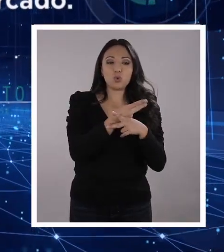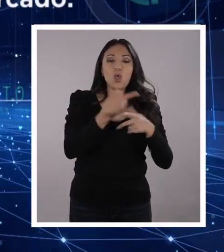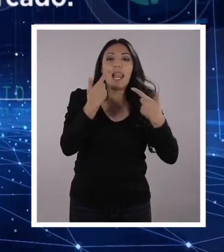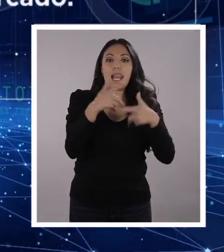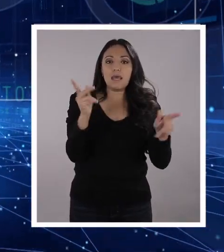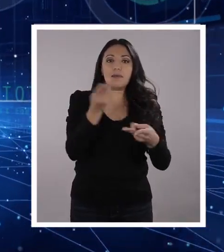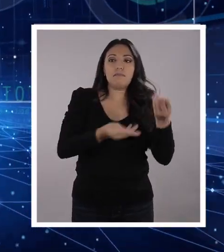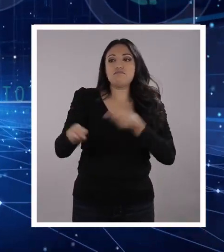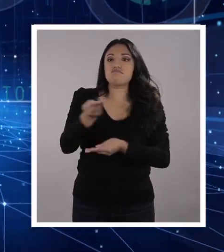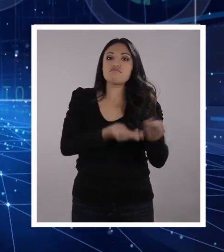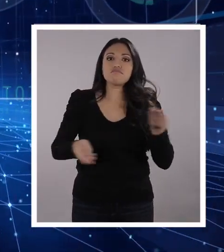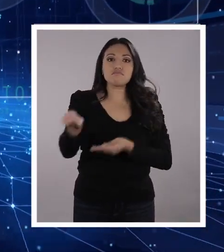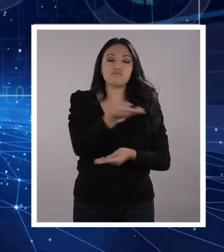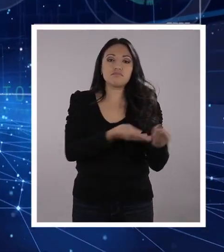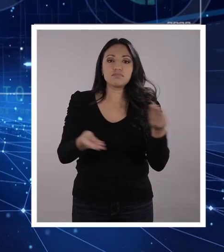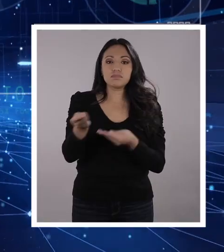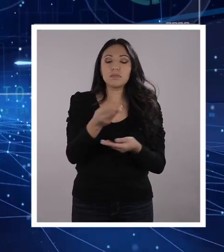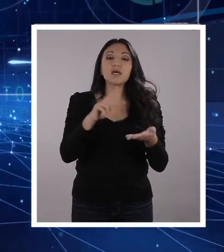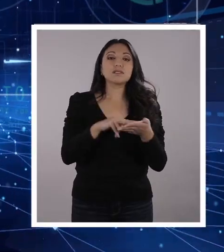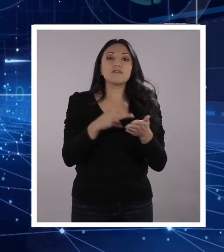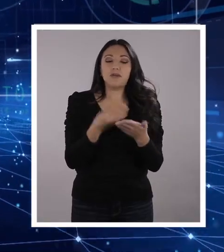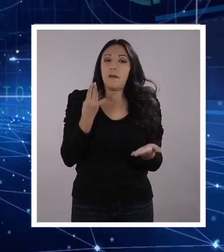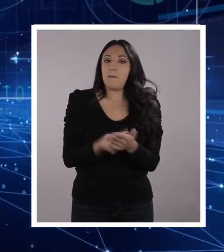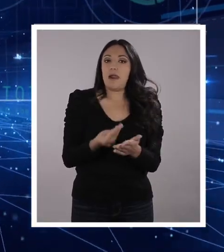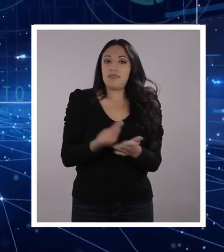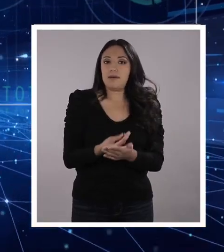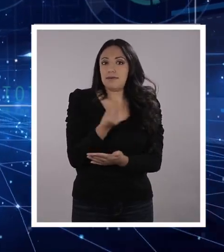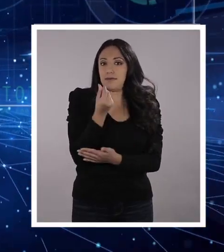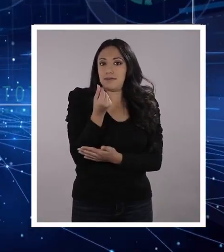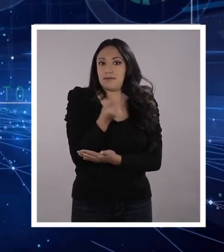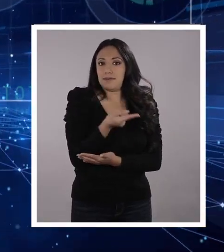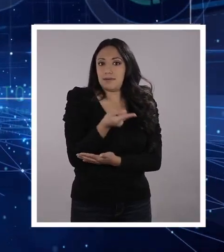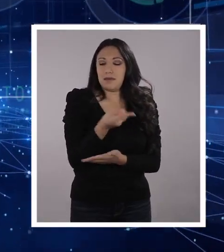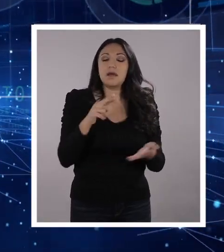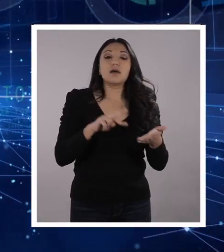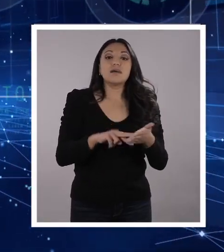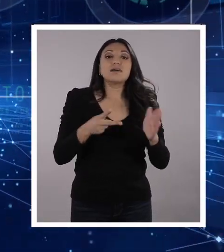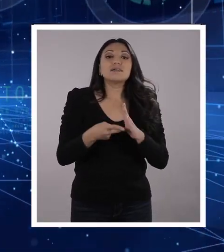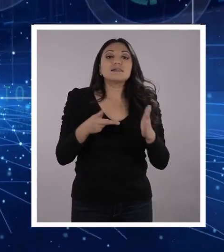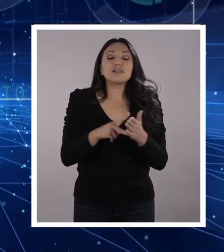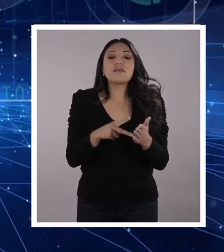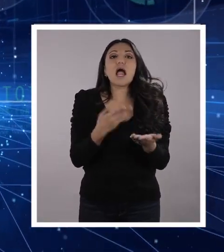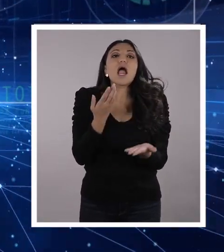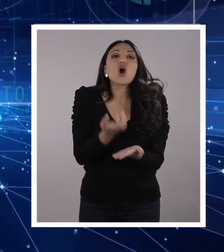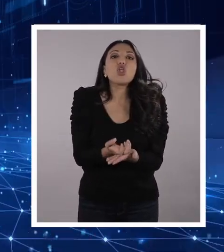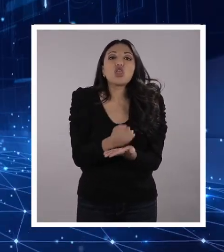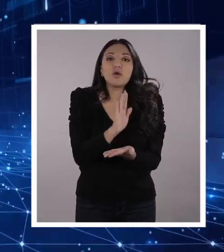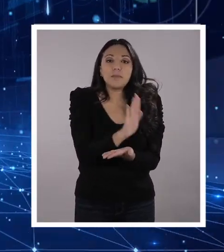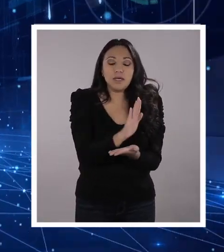de mercado. Conjunto de capitales o capitalistas considerado como entidad económica.